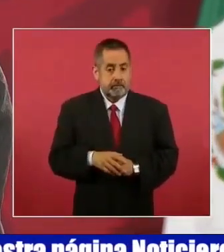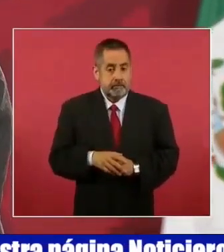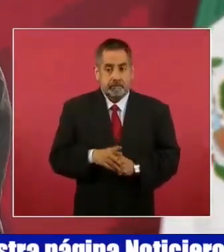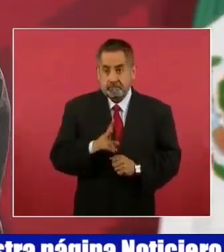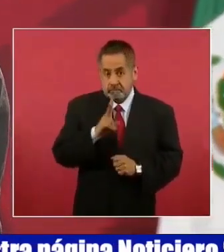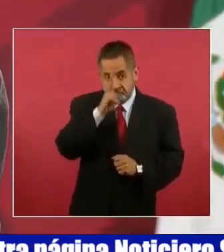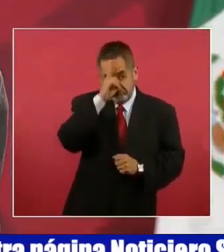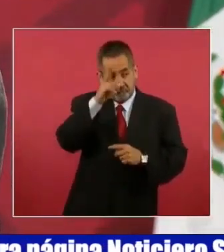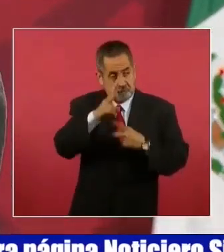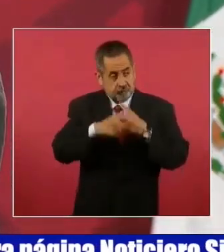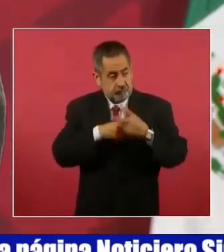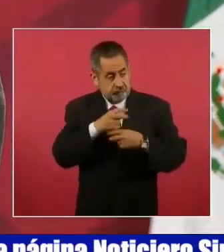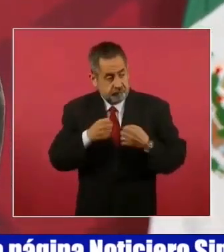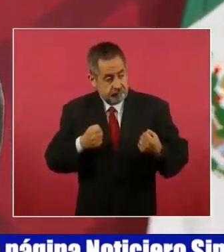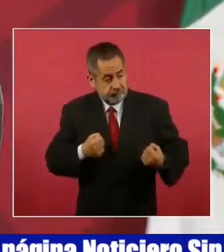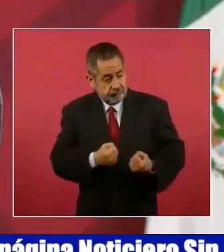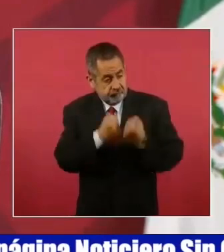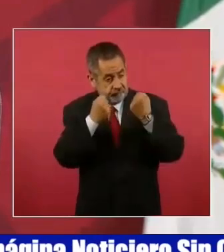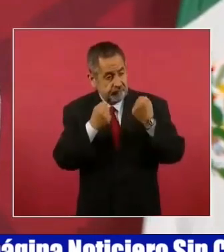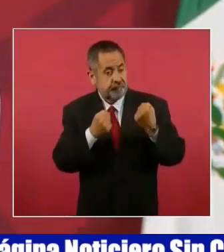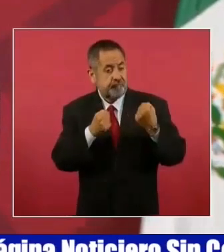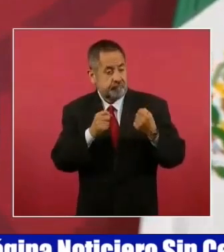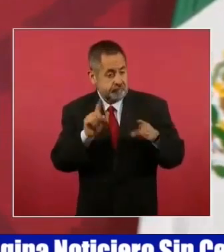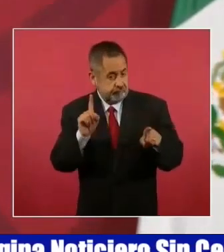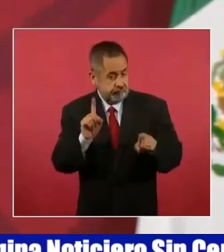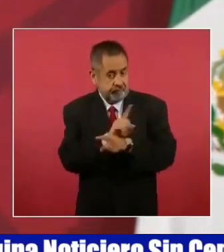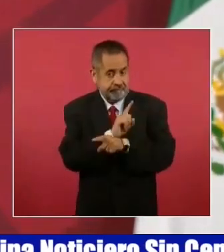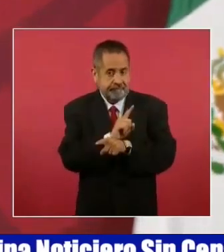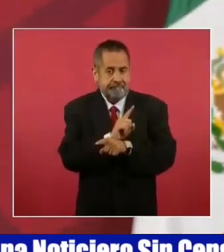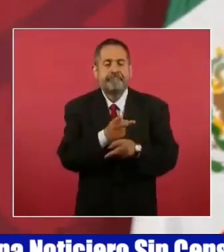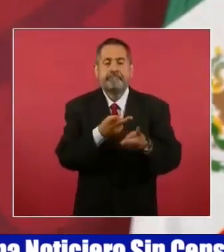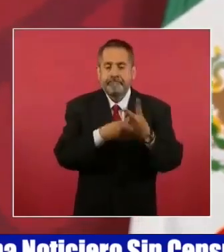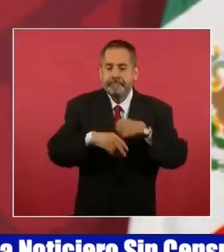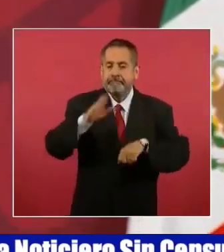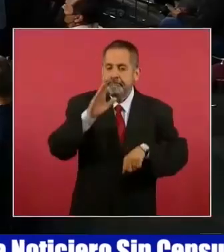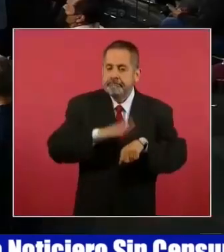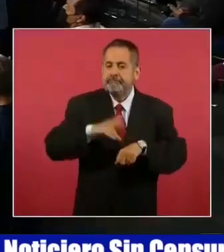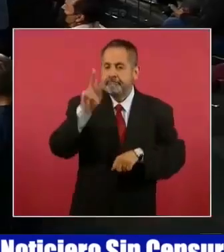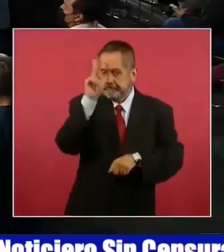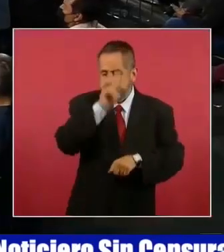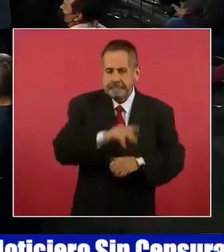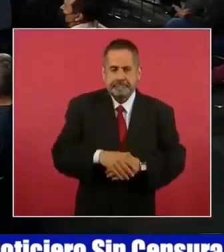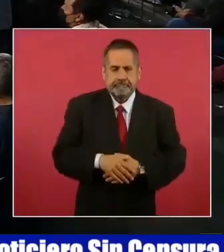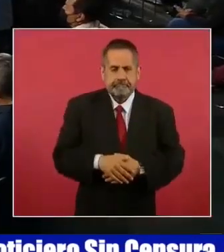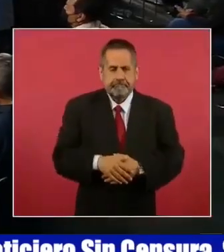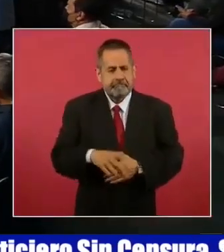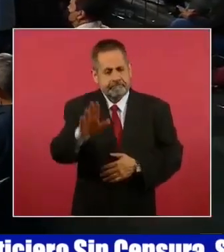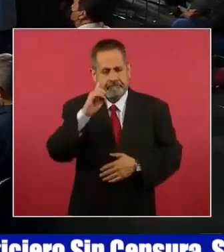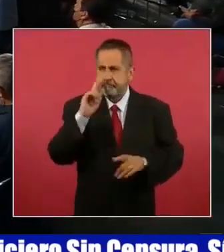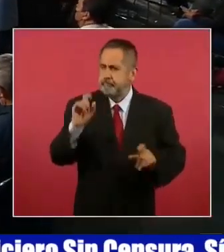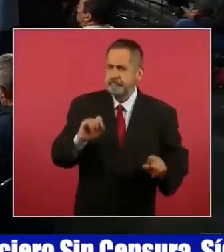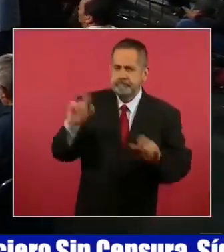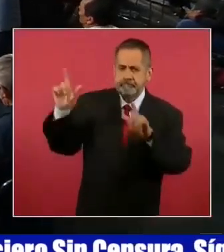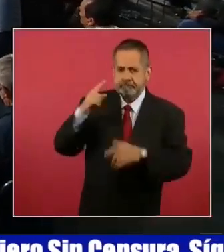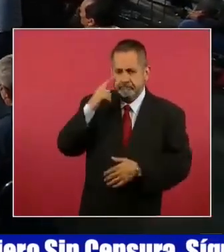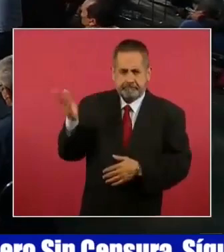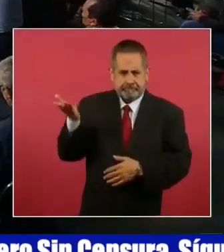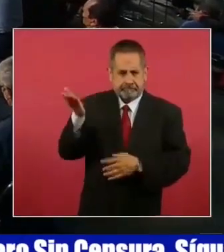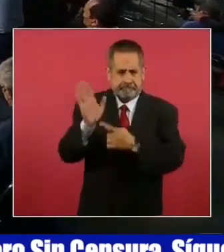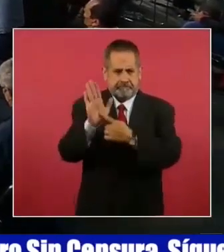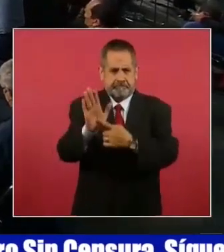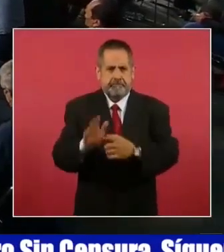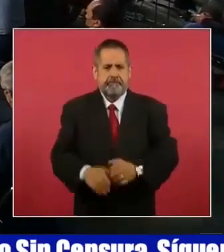a Alejandro Gertz Manero, el fiscal general de la República, son representantes de instituciones